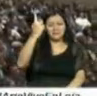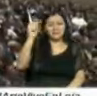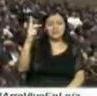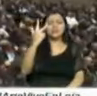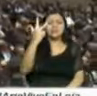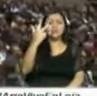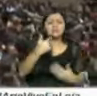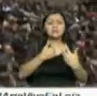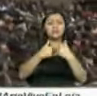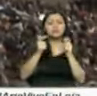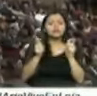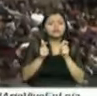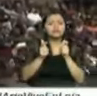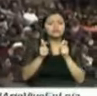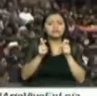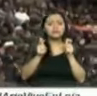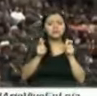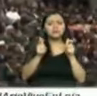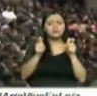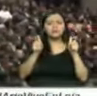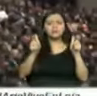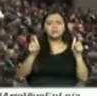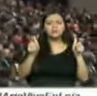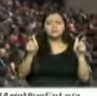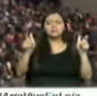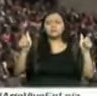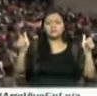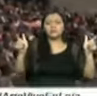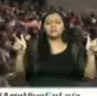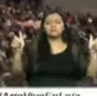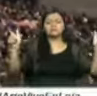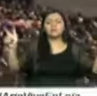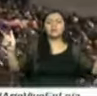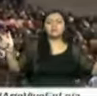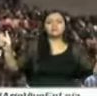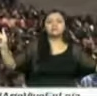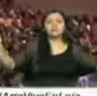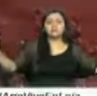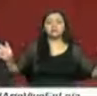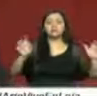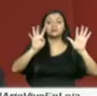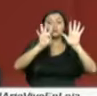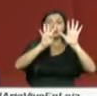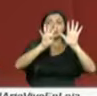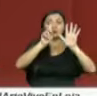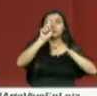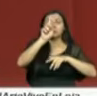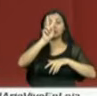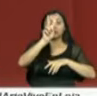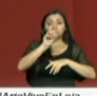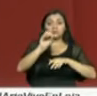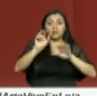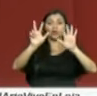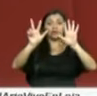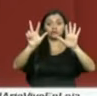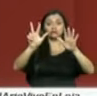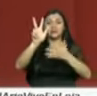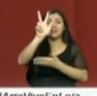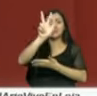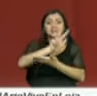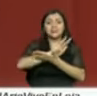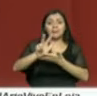tanto que en el 2008 tuvo 950 funciones durante 3 semanas. También